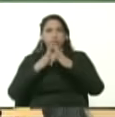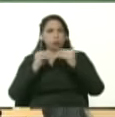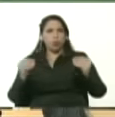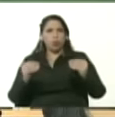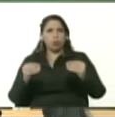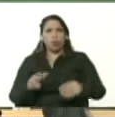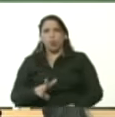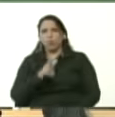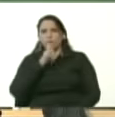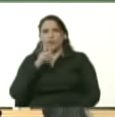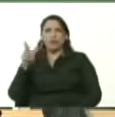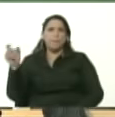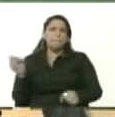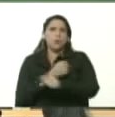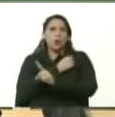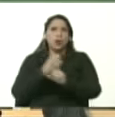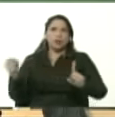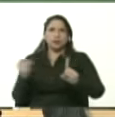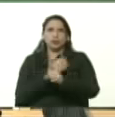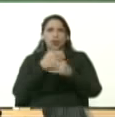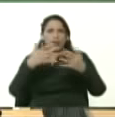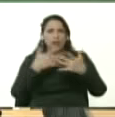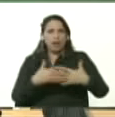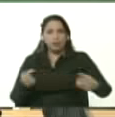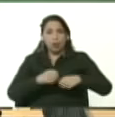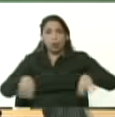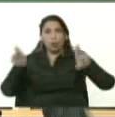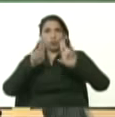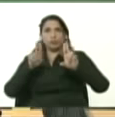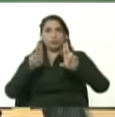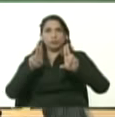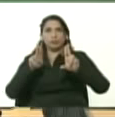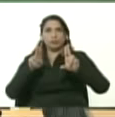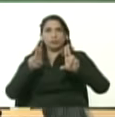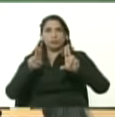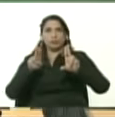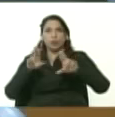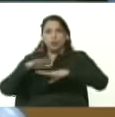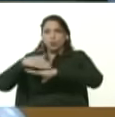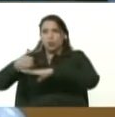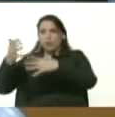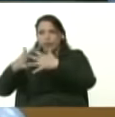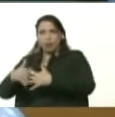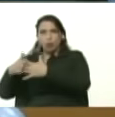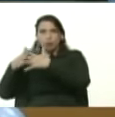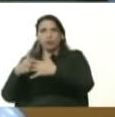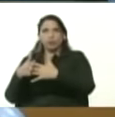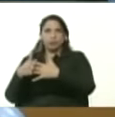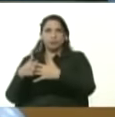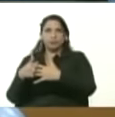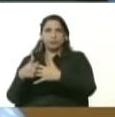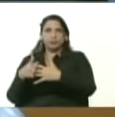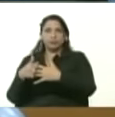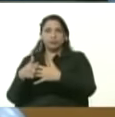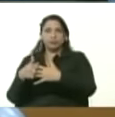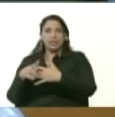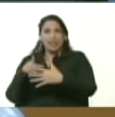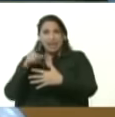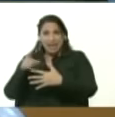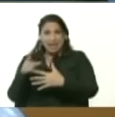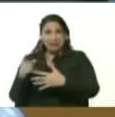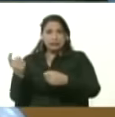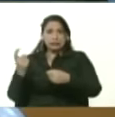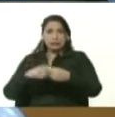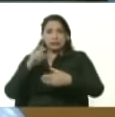infames violaciones de la Carta de las Naciones Unidas por parte de Estados Unidos, que han constituido sin